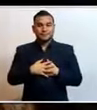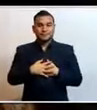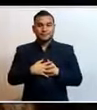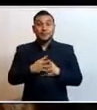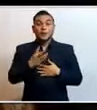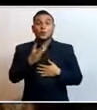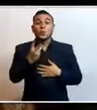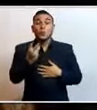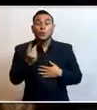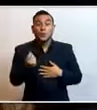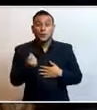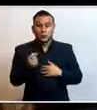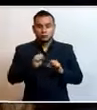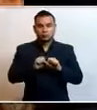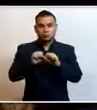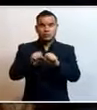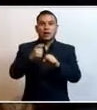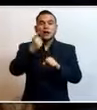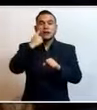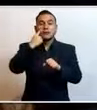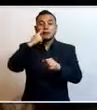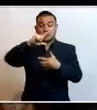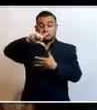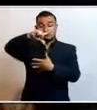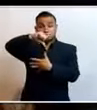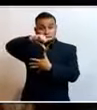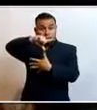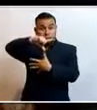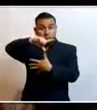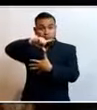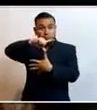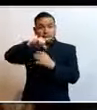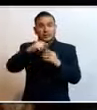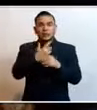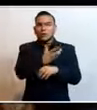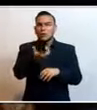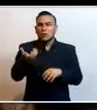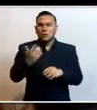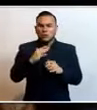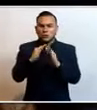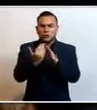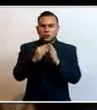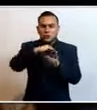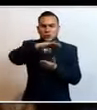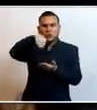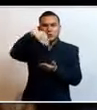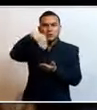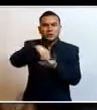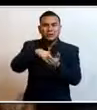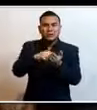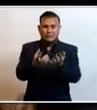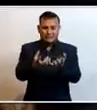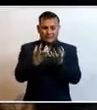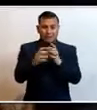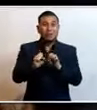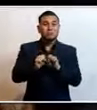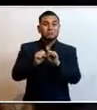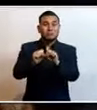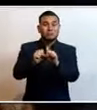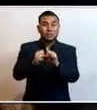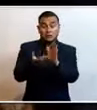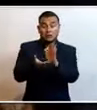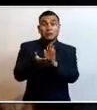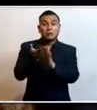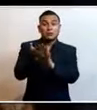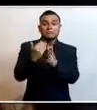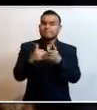¿Cuántas vidas se han perdido en países de Latinoamérica, en países del primer mundo, en ciudades del primer mundo? ¿Cuántas hemos perdido acá? Muchas, sí. Pero mucho menos